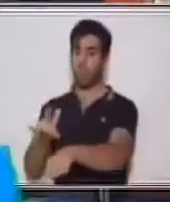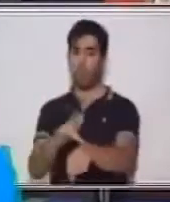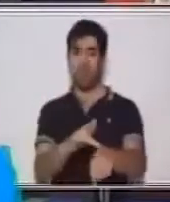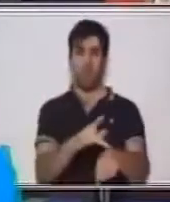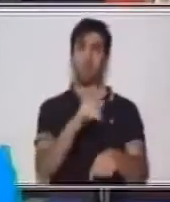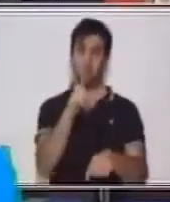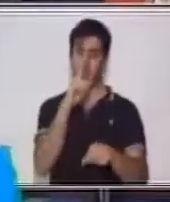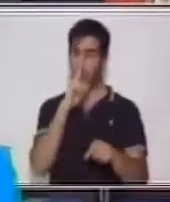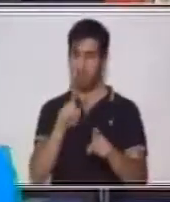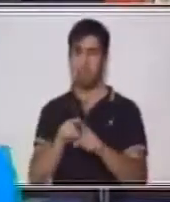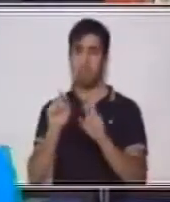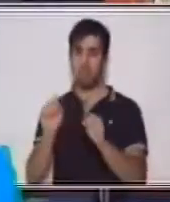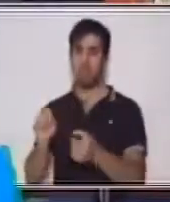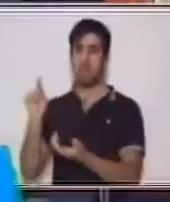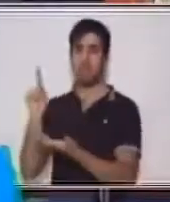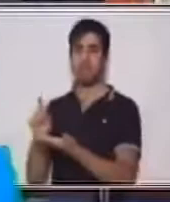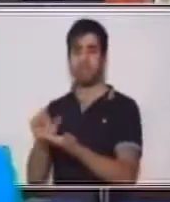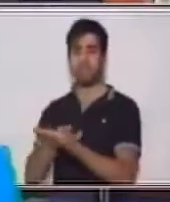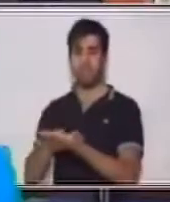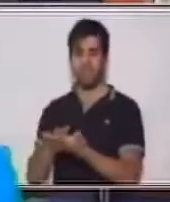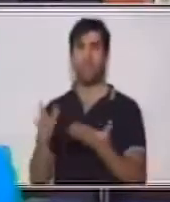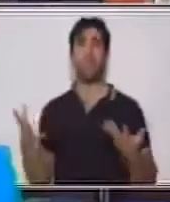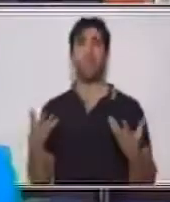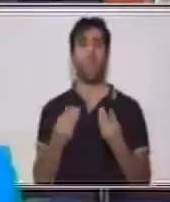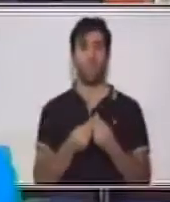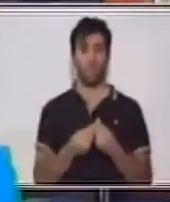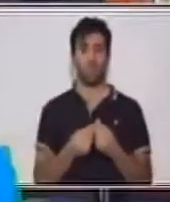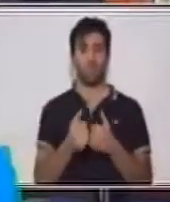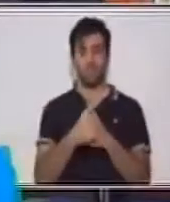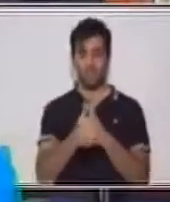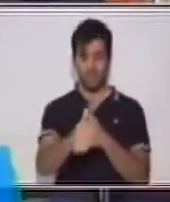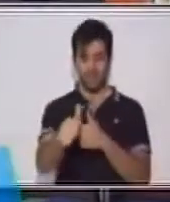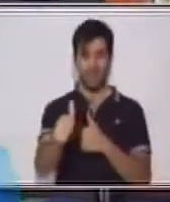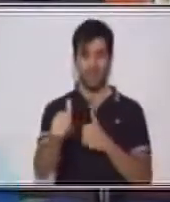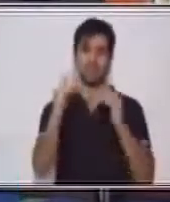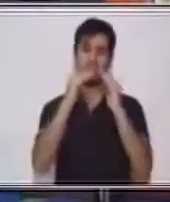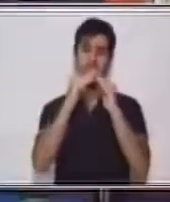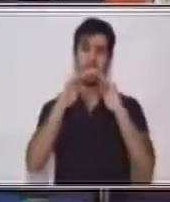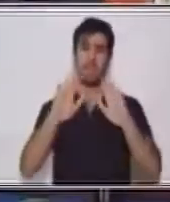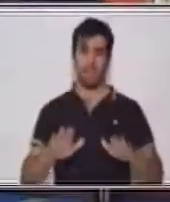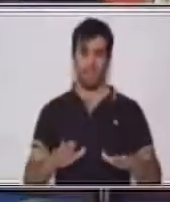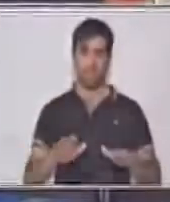jabón gel. Recuerda, juntos saldremos adelante. Quédate en casa.